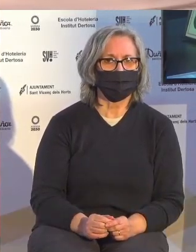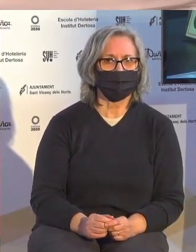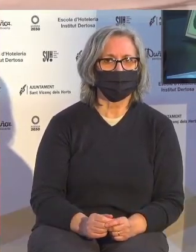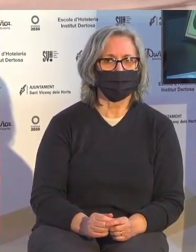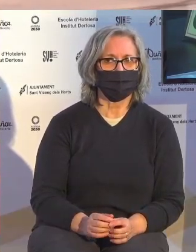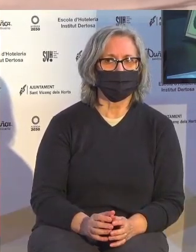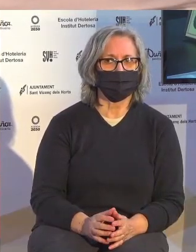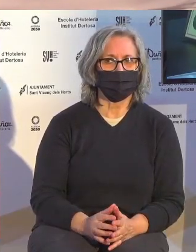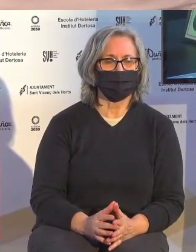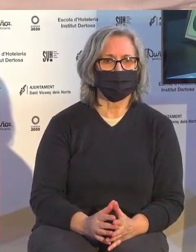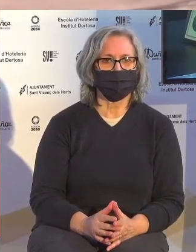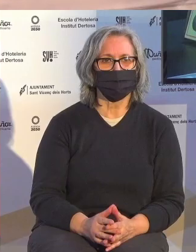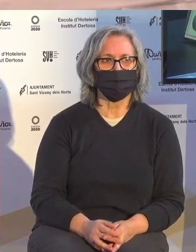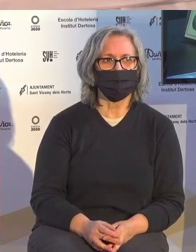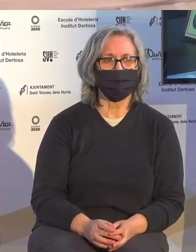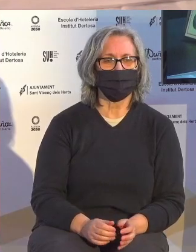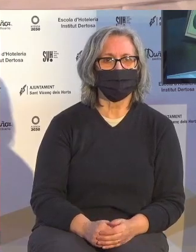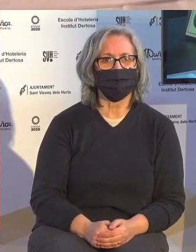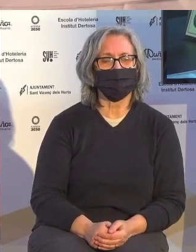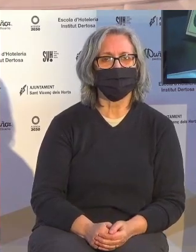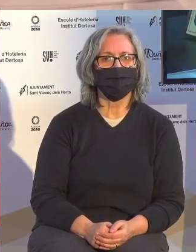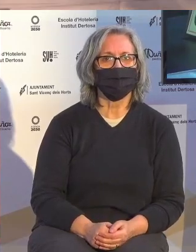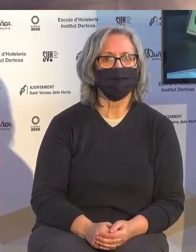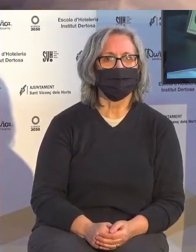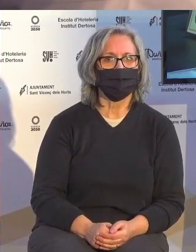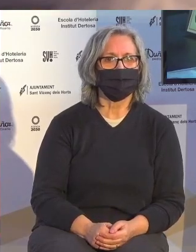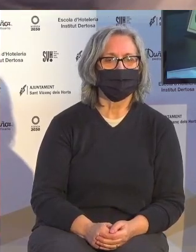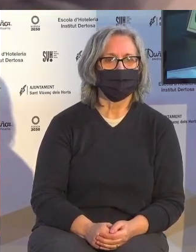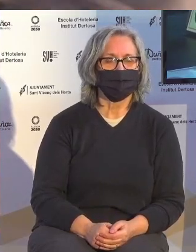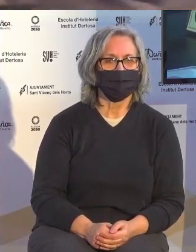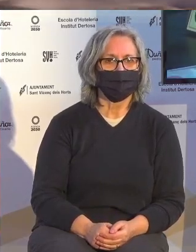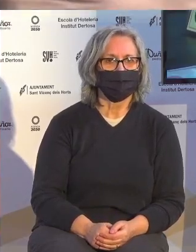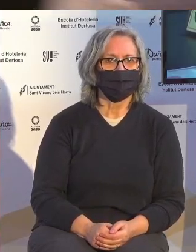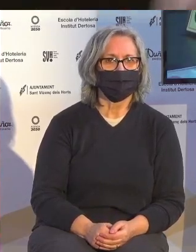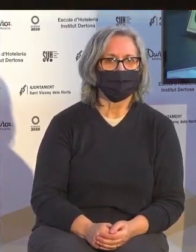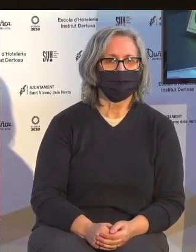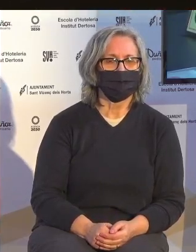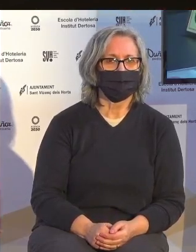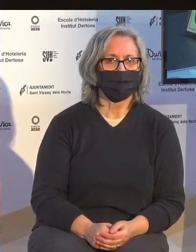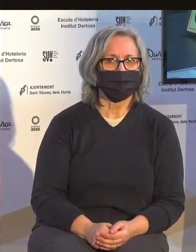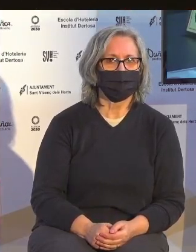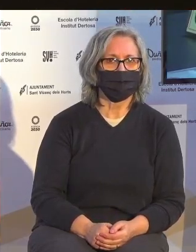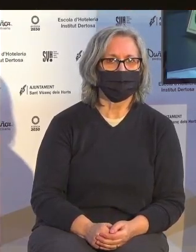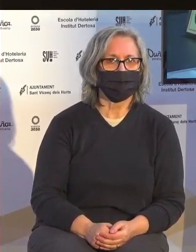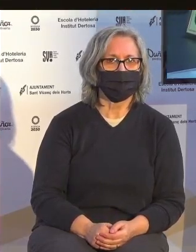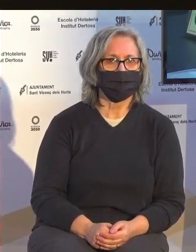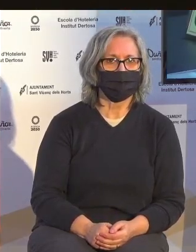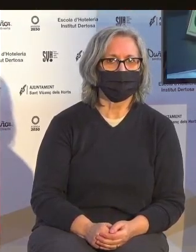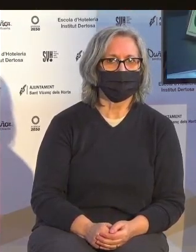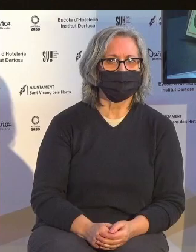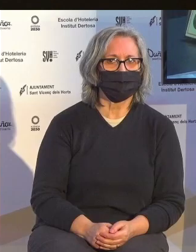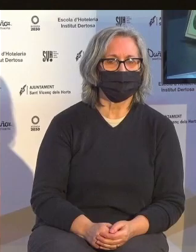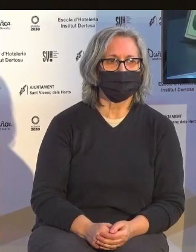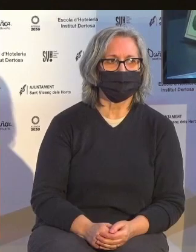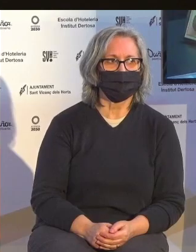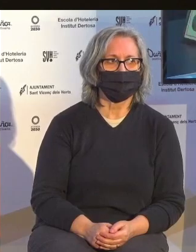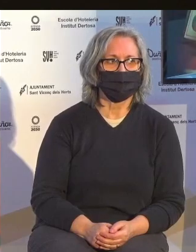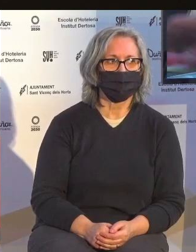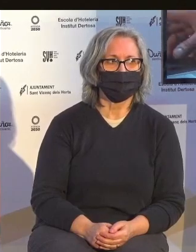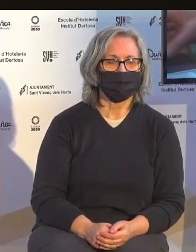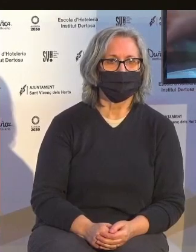a veces tiene que poner un poquito de merengue aquí para que como esto es muy es co